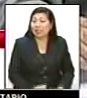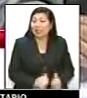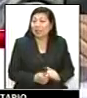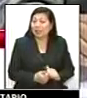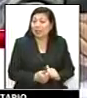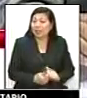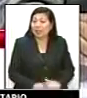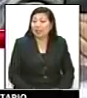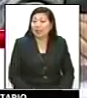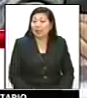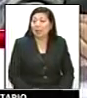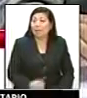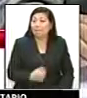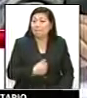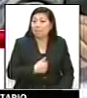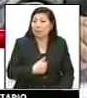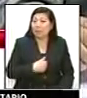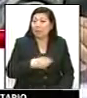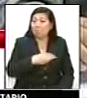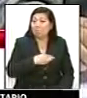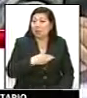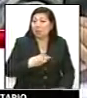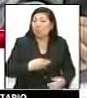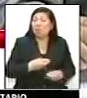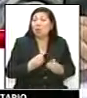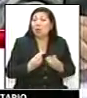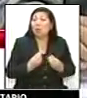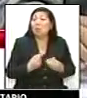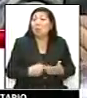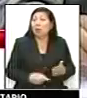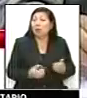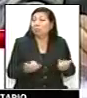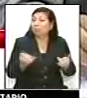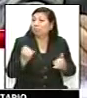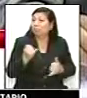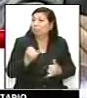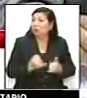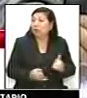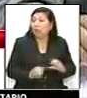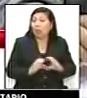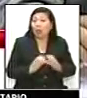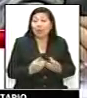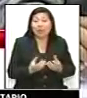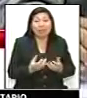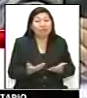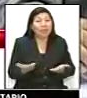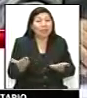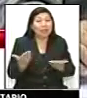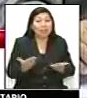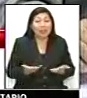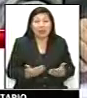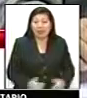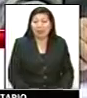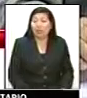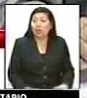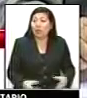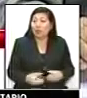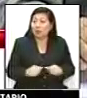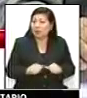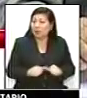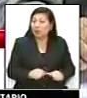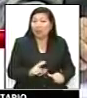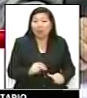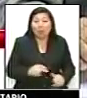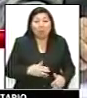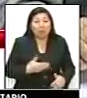reforma del propio Ministerio Público. ¿Por qué? Porque disolver el Congreso importaría de que la Comisión Permanente